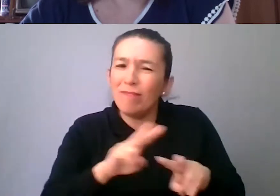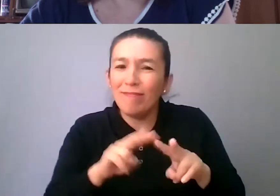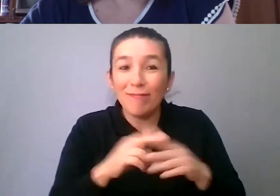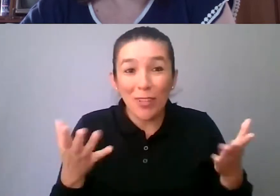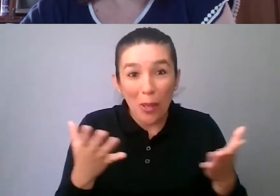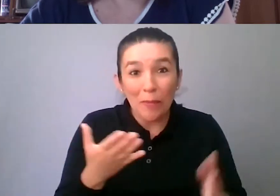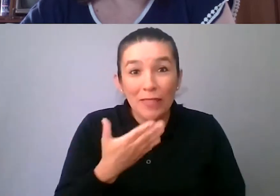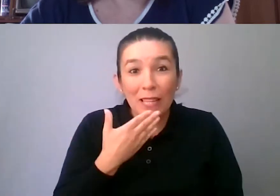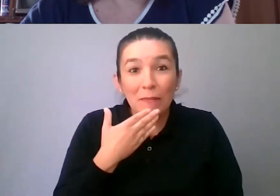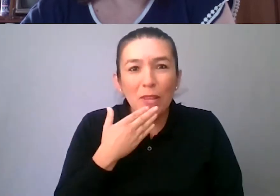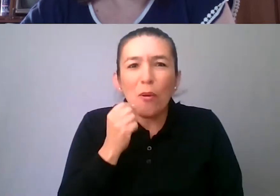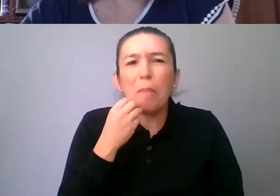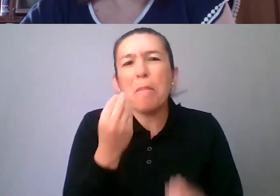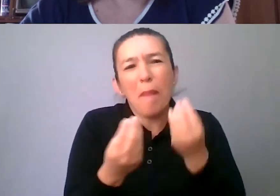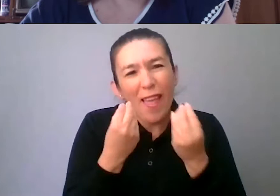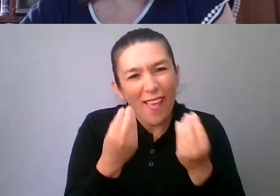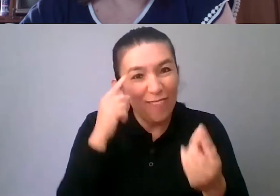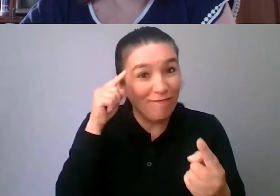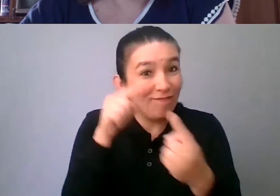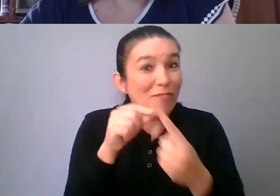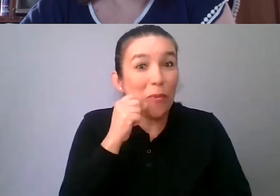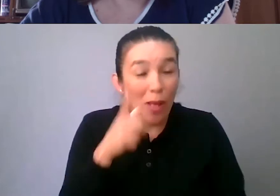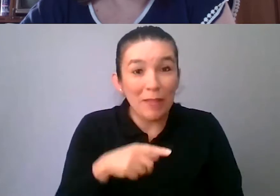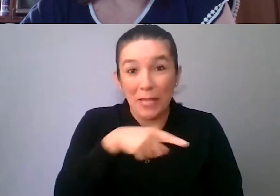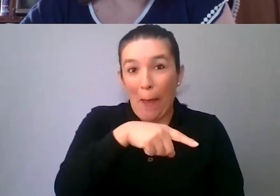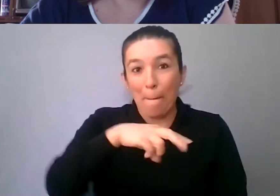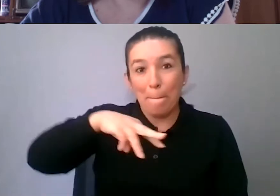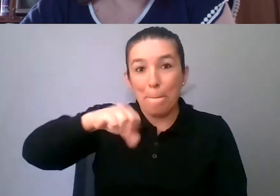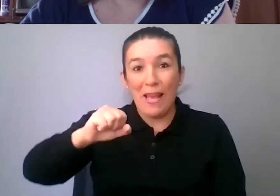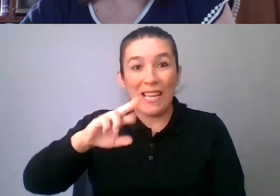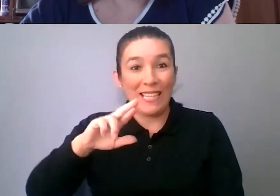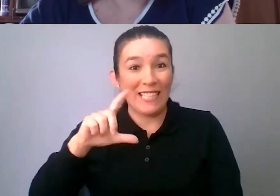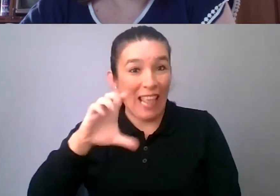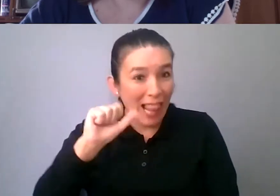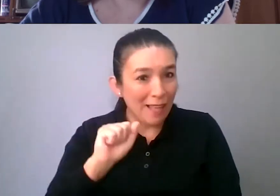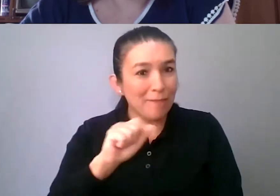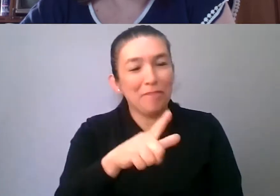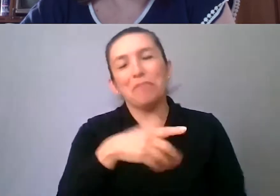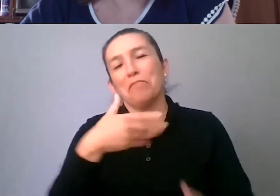cuáles son sus funciones. Así es que, Marcela, todo suyo, el micrófono.